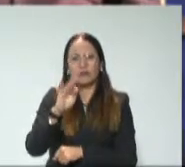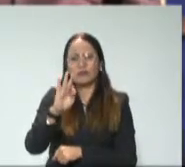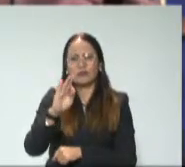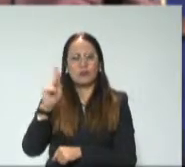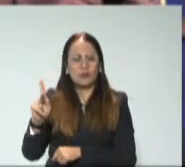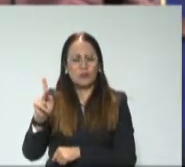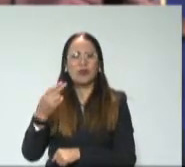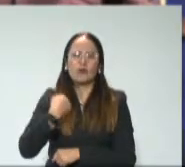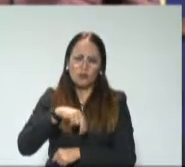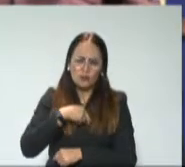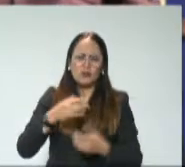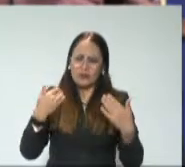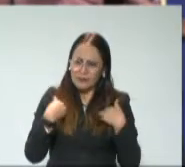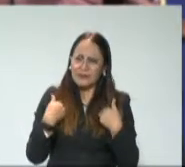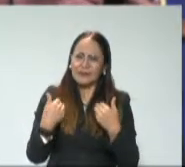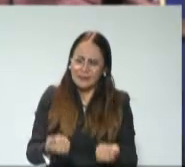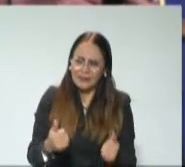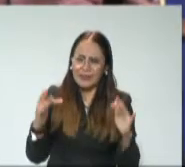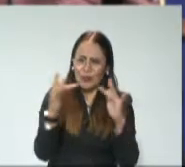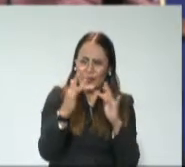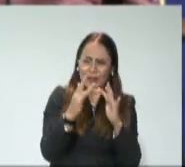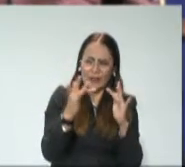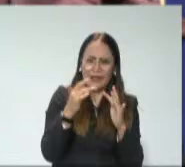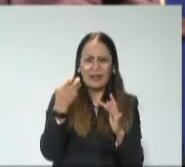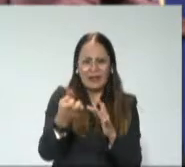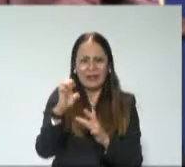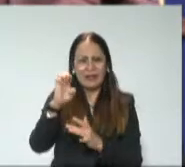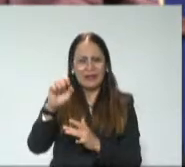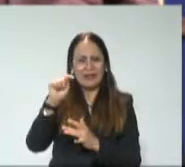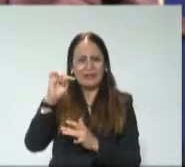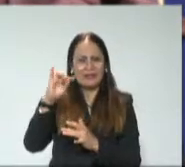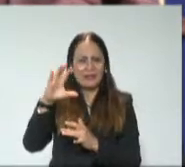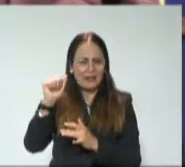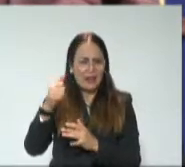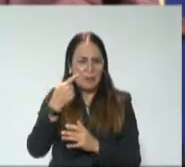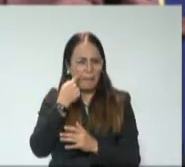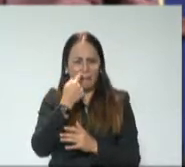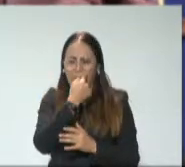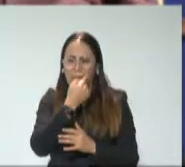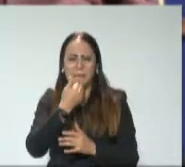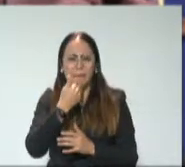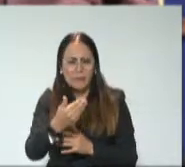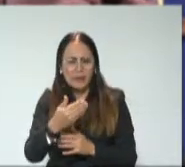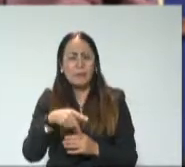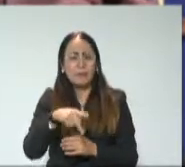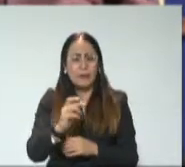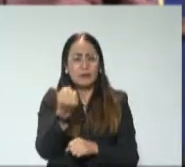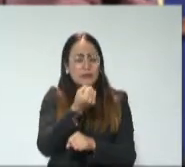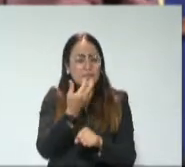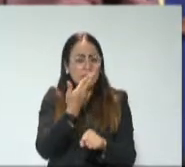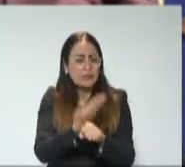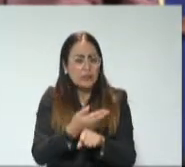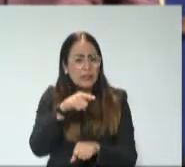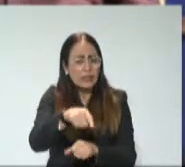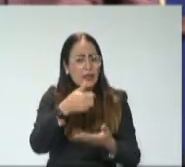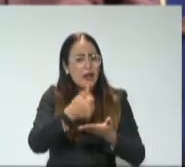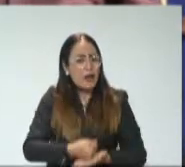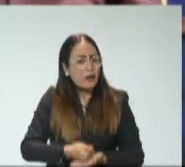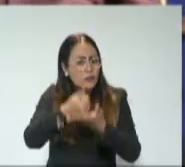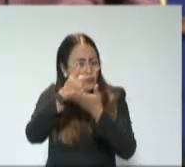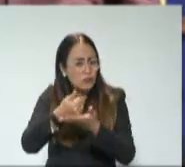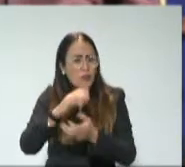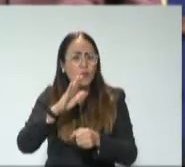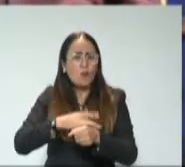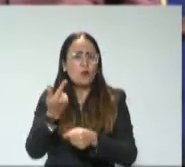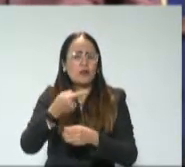con la que nos entendemos y gracias a que ella tiene una visión ética del sector público pero sí necesitamos que ella como secretaria nos ayude Porque todavía